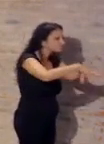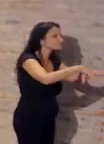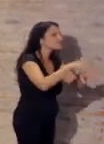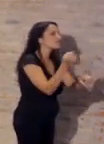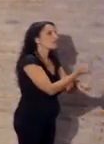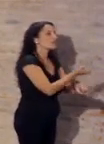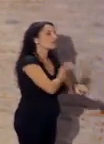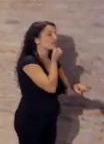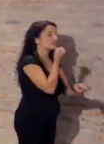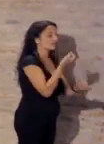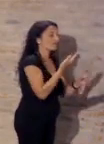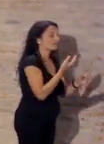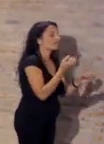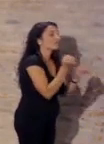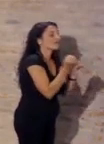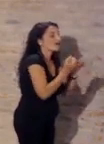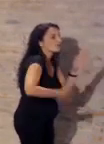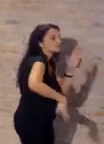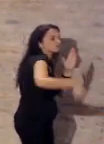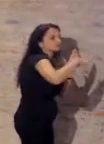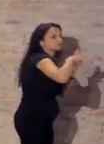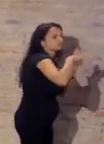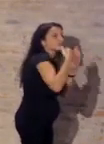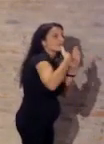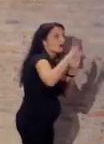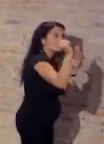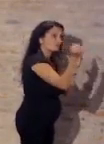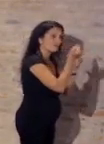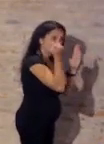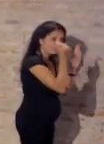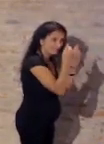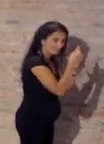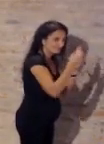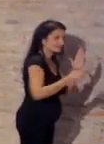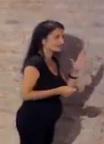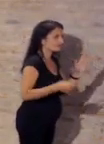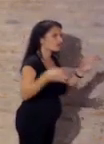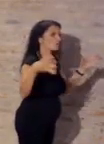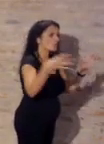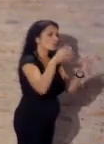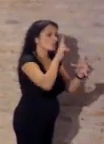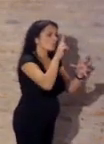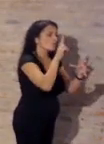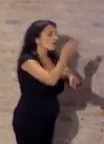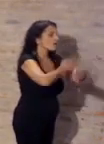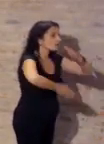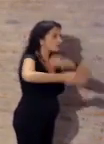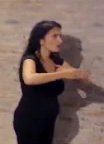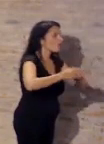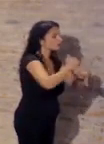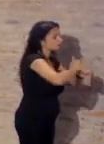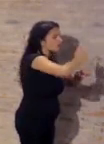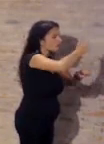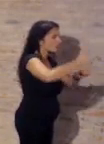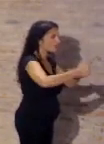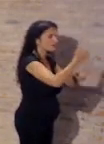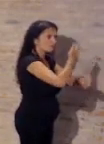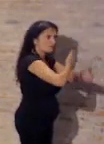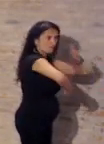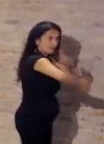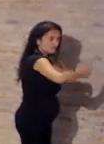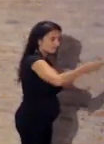de que vaya quedándose de hoy para siempre porque justamente las mujeres con discapacidad y las disidencias con discapacidad hemos estado también